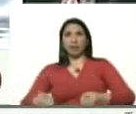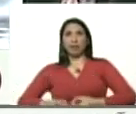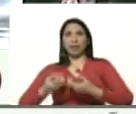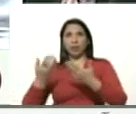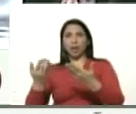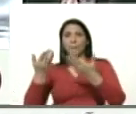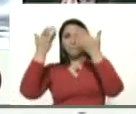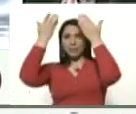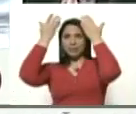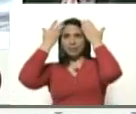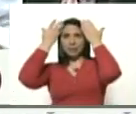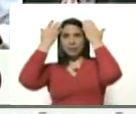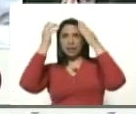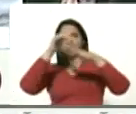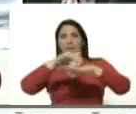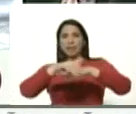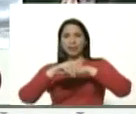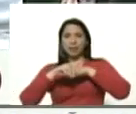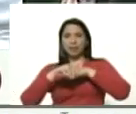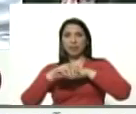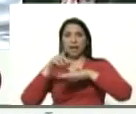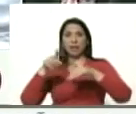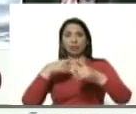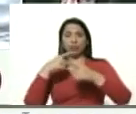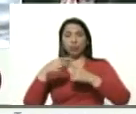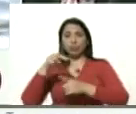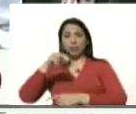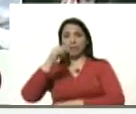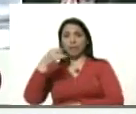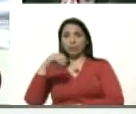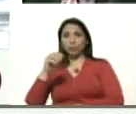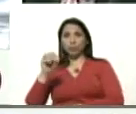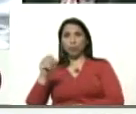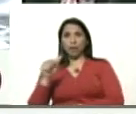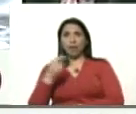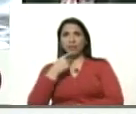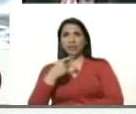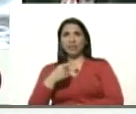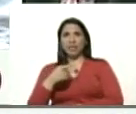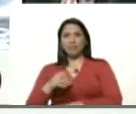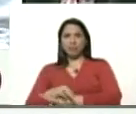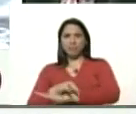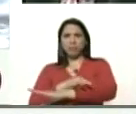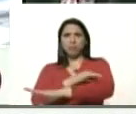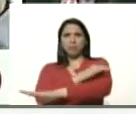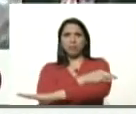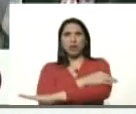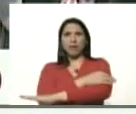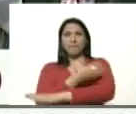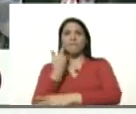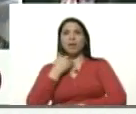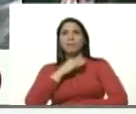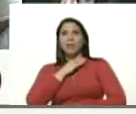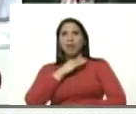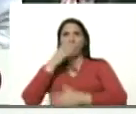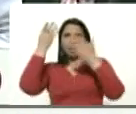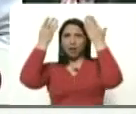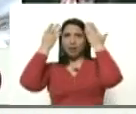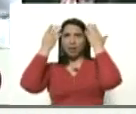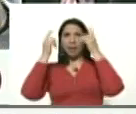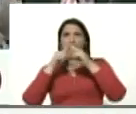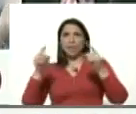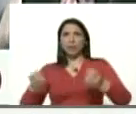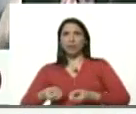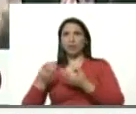Inglaterra. Y Aquiles Nasoa señalaba que muchos decían que el sarampión era una enfermedad plebeya, pero le dio pues a